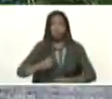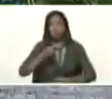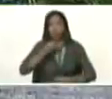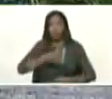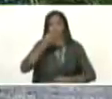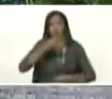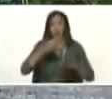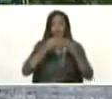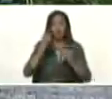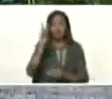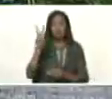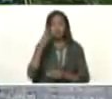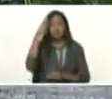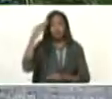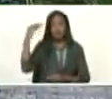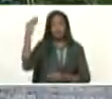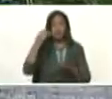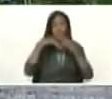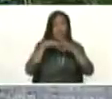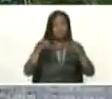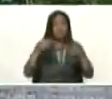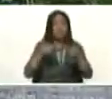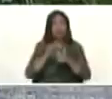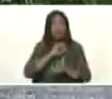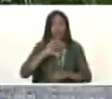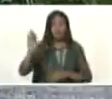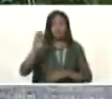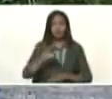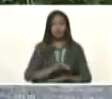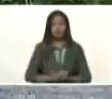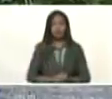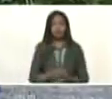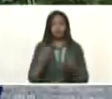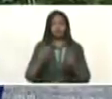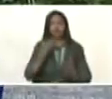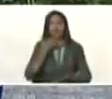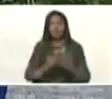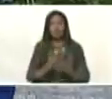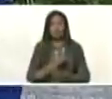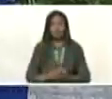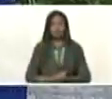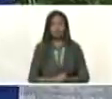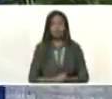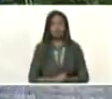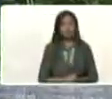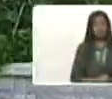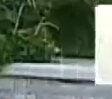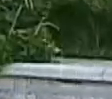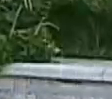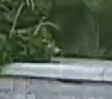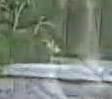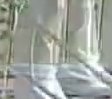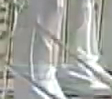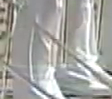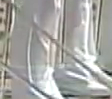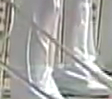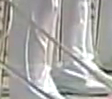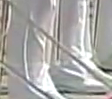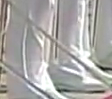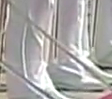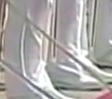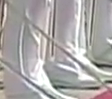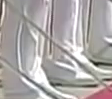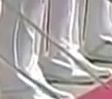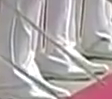toda Venezuela. Que Dios bendiga a nuestra patria. Muchas gracias. Bien, han sido entonces las declaraciones del